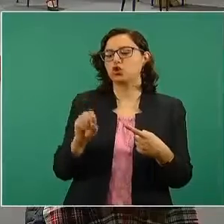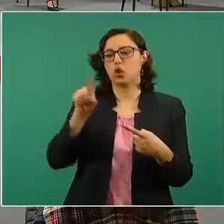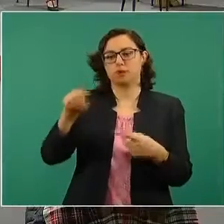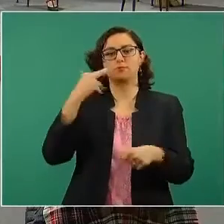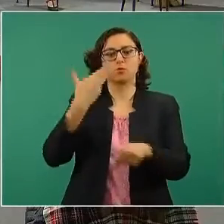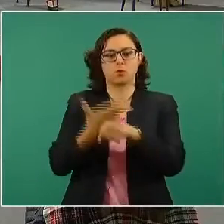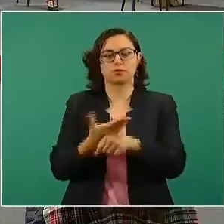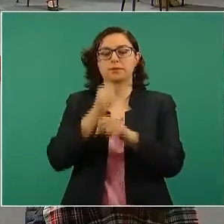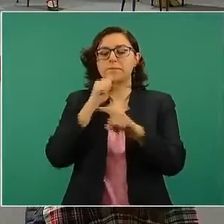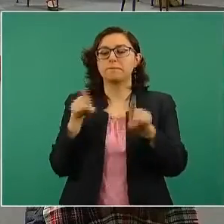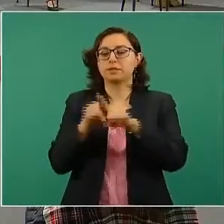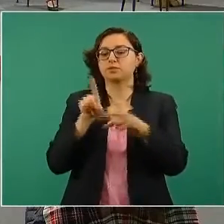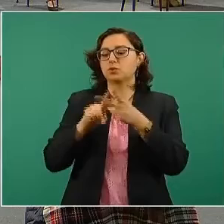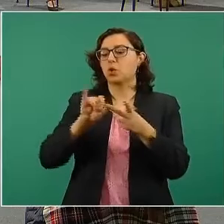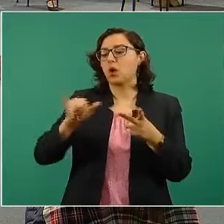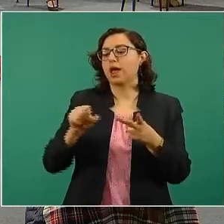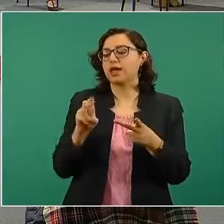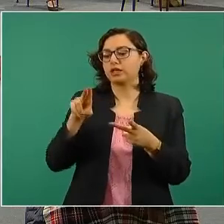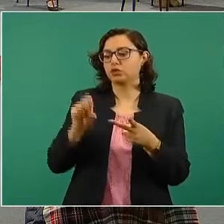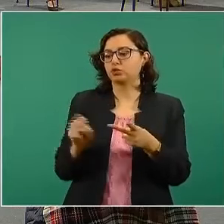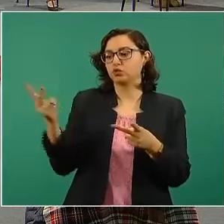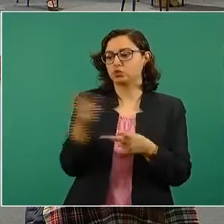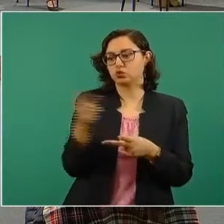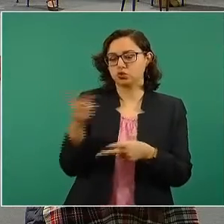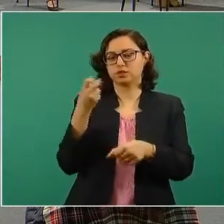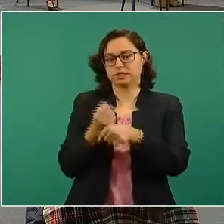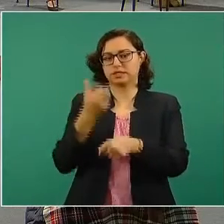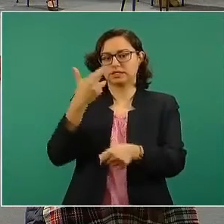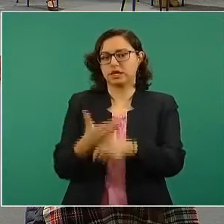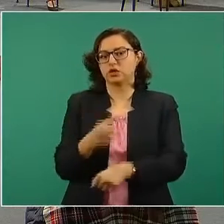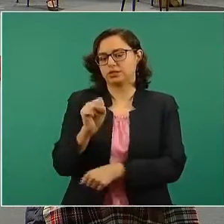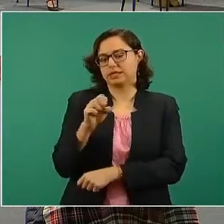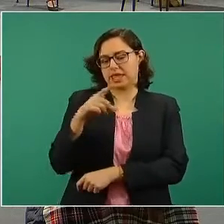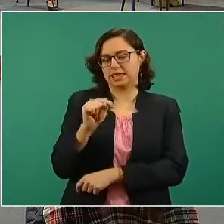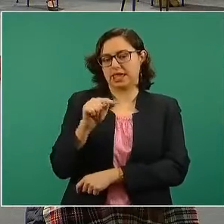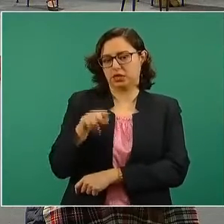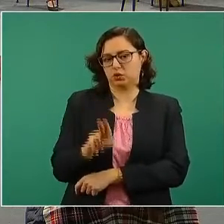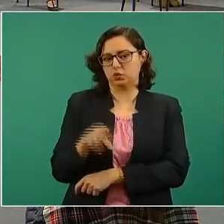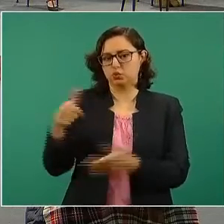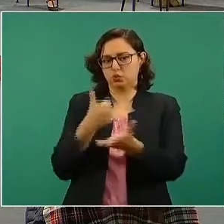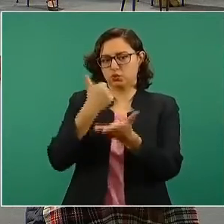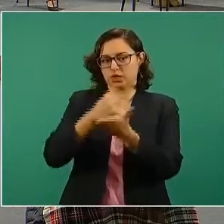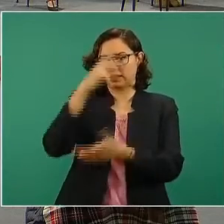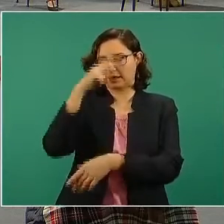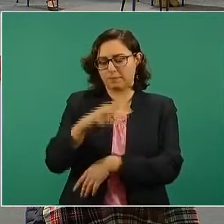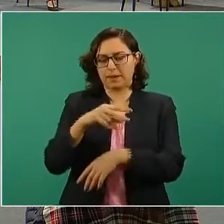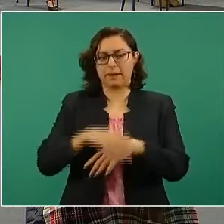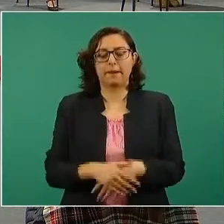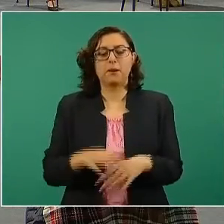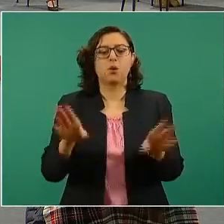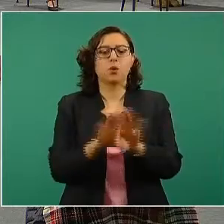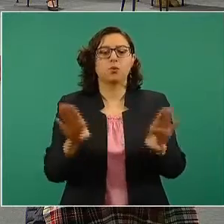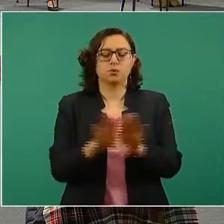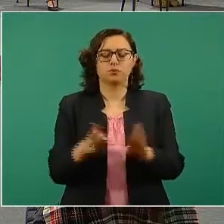que conjuntamente han encabezado este esfuerzo. Esta fue lo que encontramos